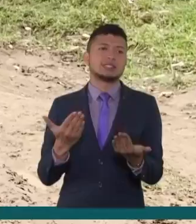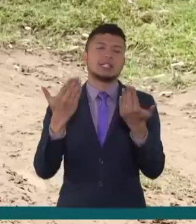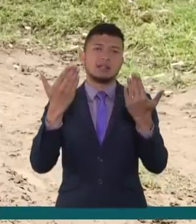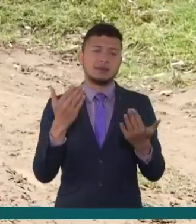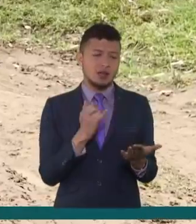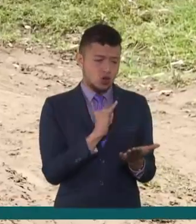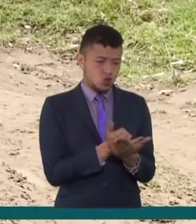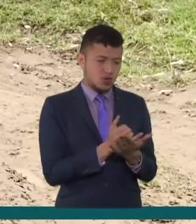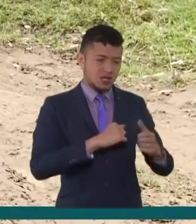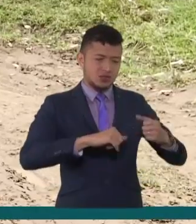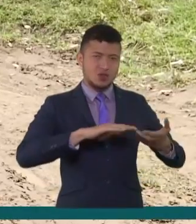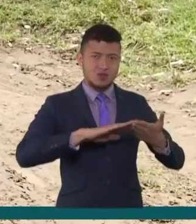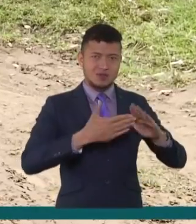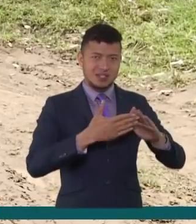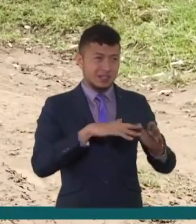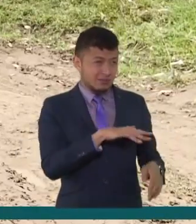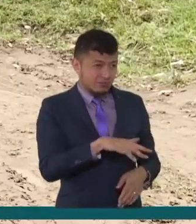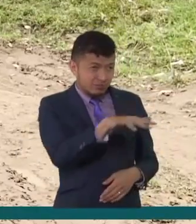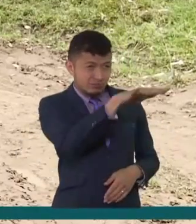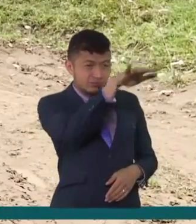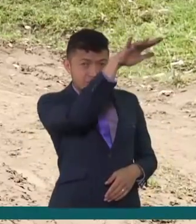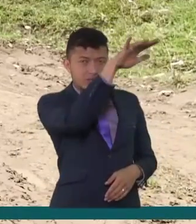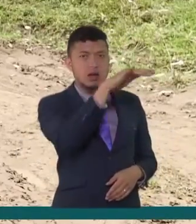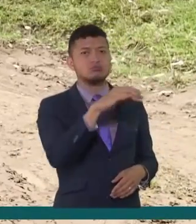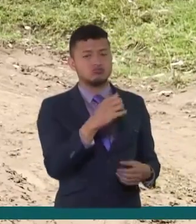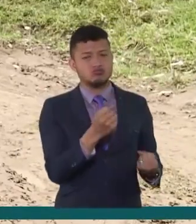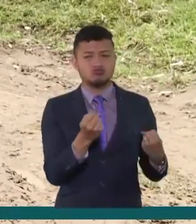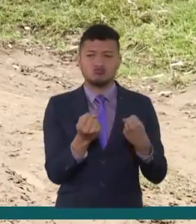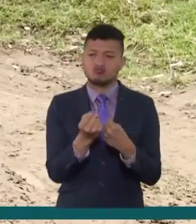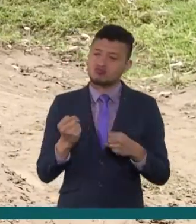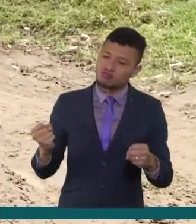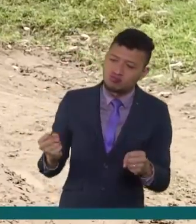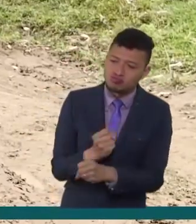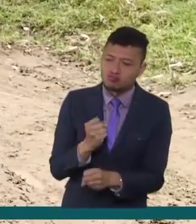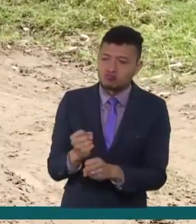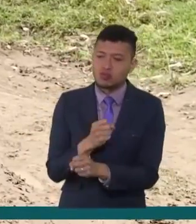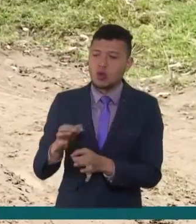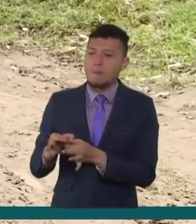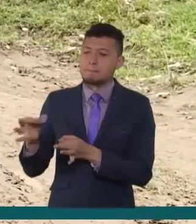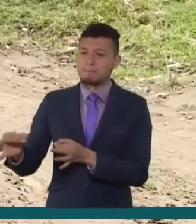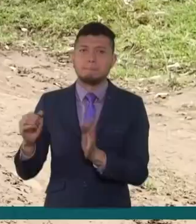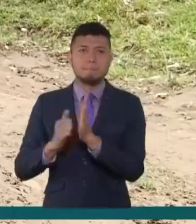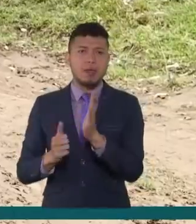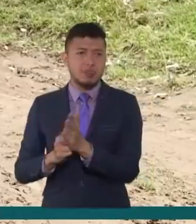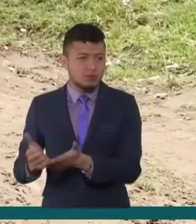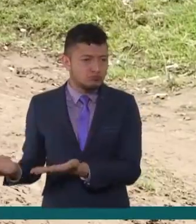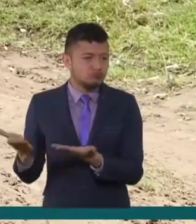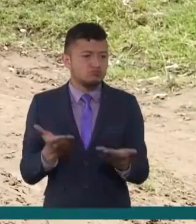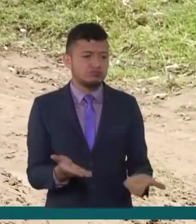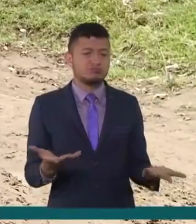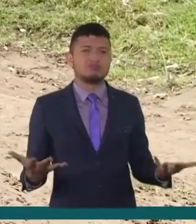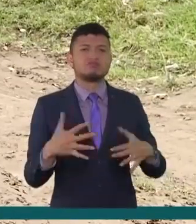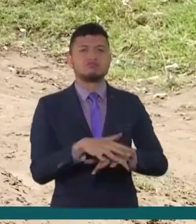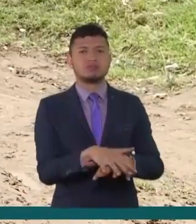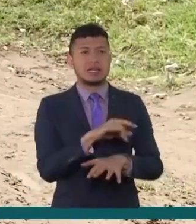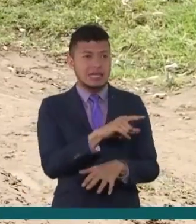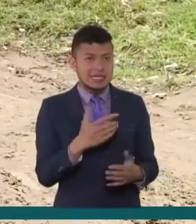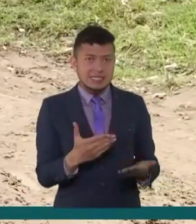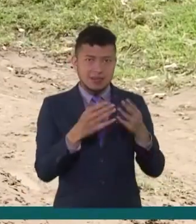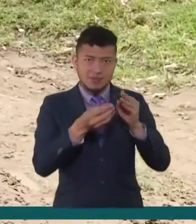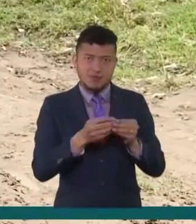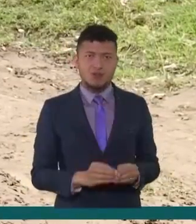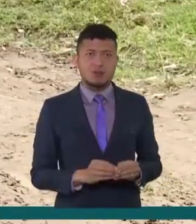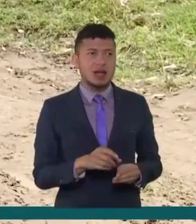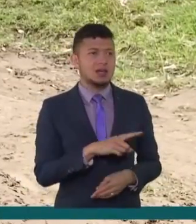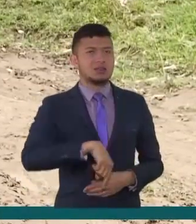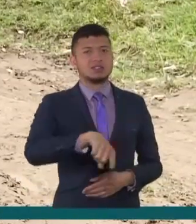en donde las juntas ya son comunas de la parte alta aportan la mano de obra y el municipio aporta materiales es así que